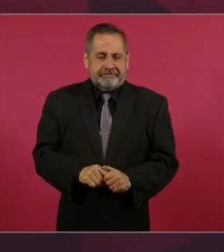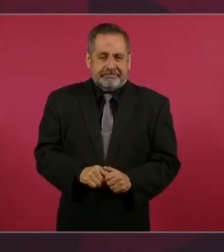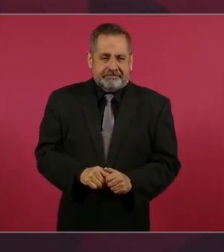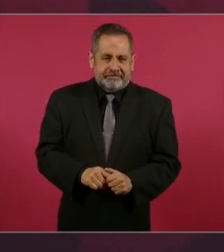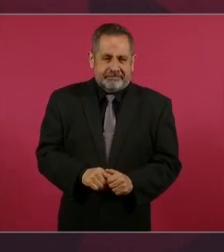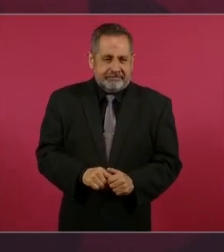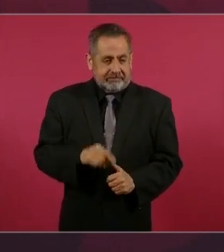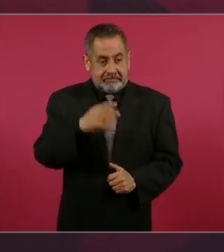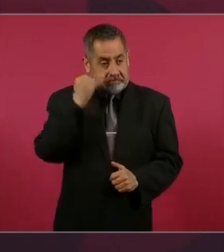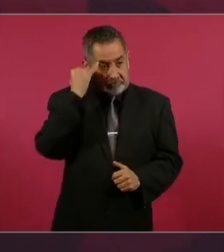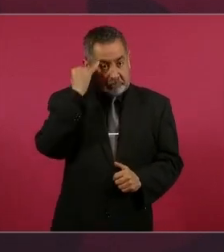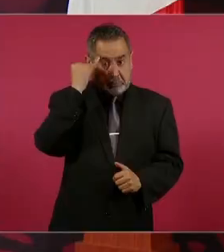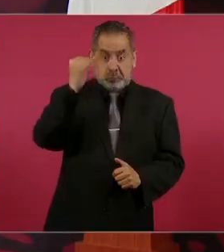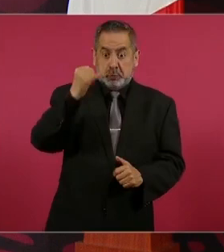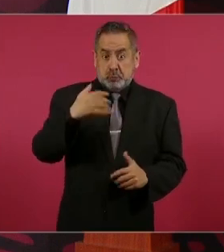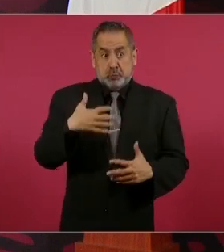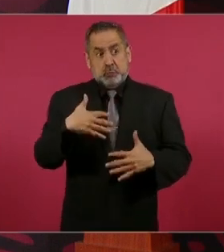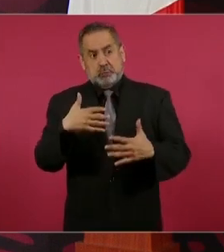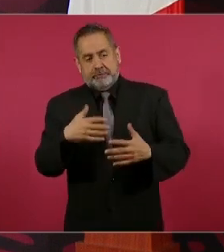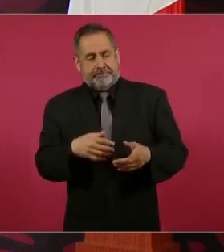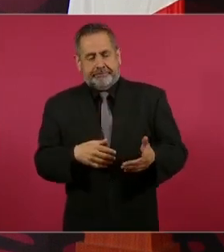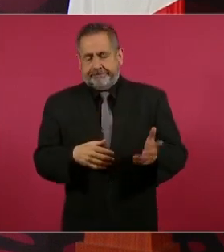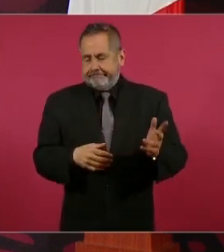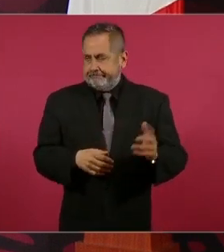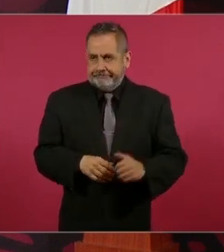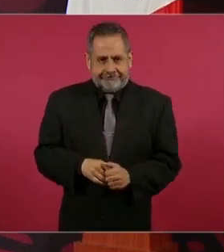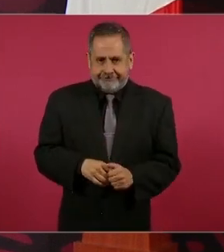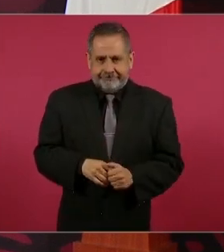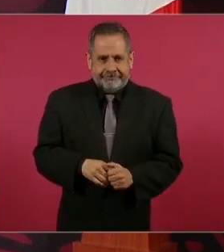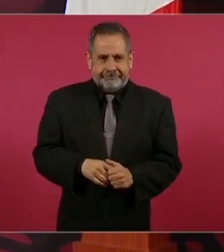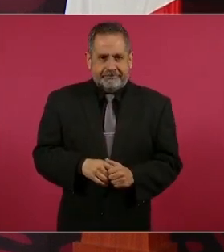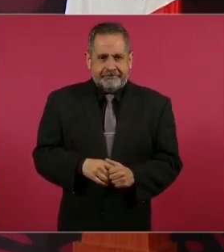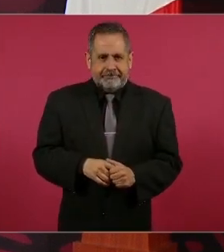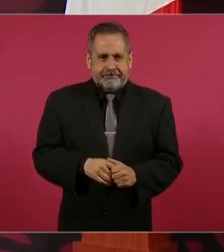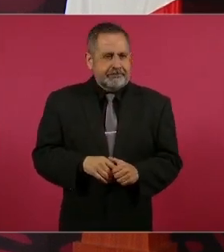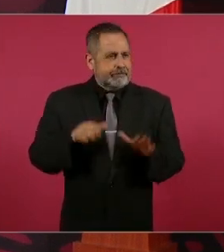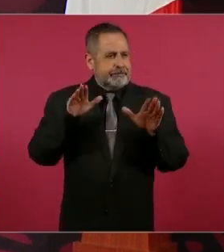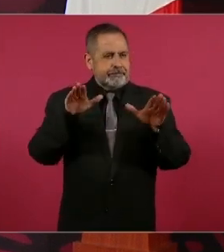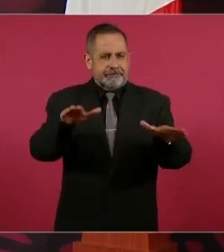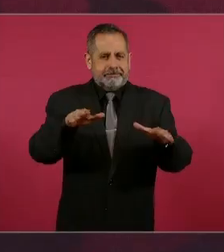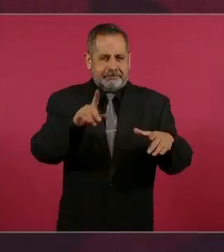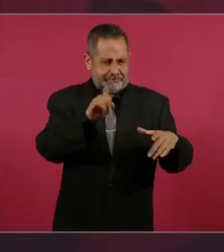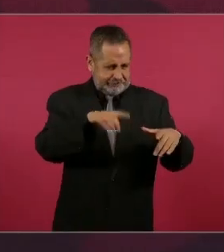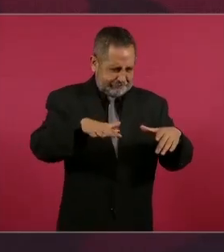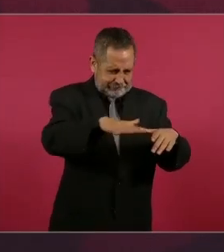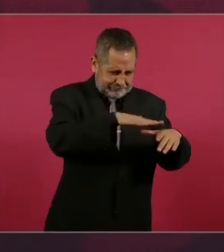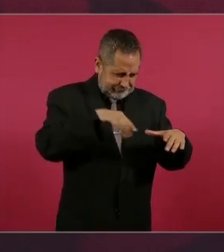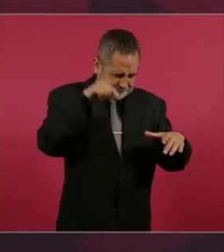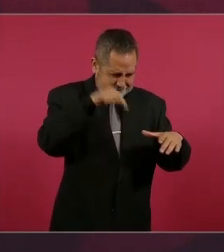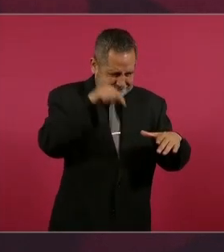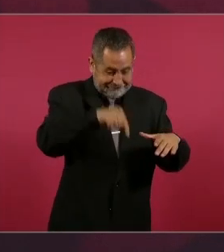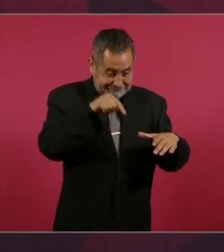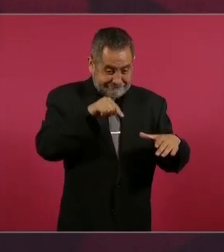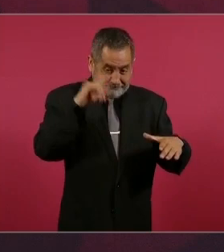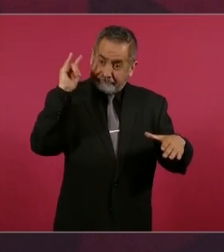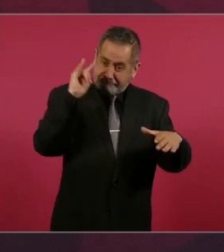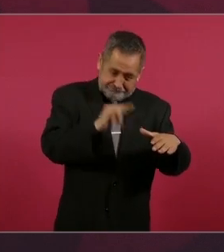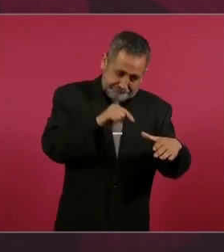que era una idea genial, ¿no? La de hacer un aeropuerto en un lago,